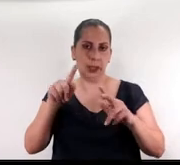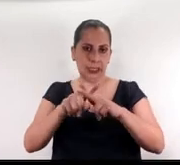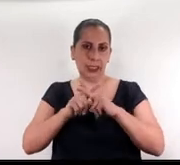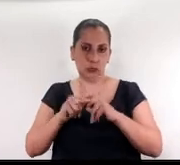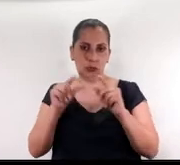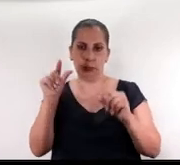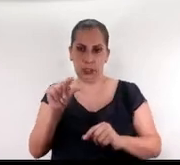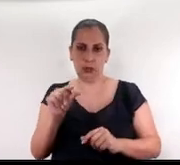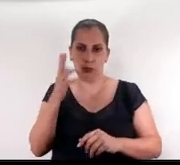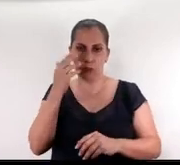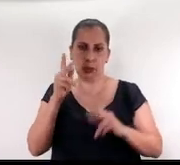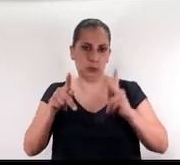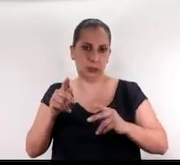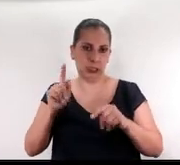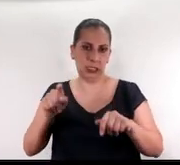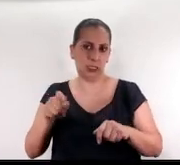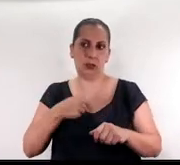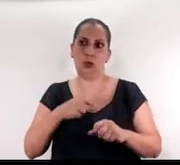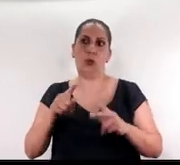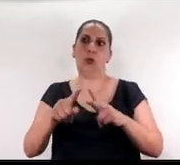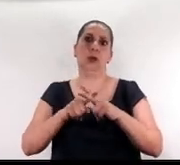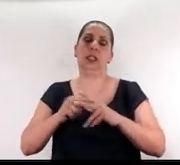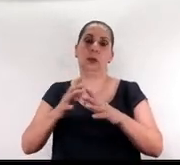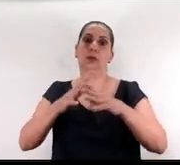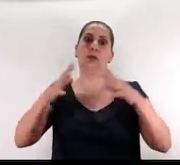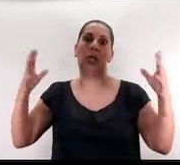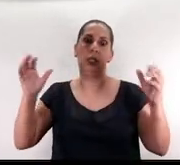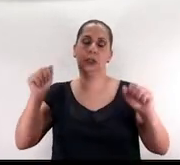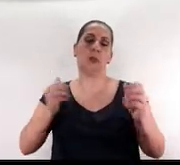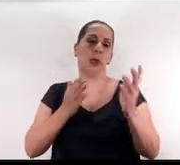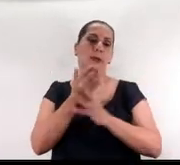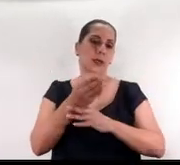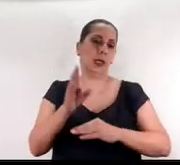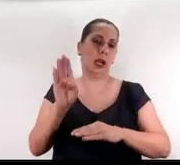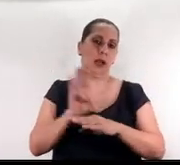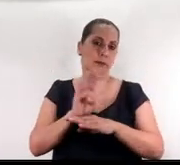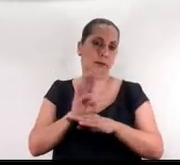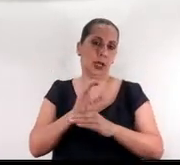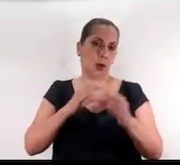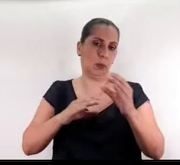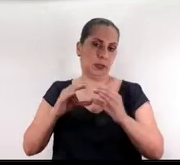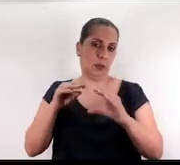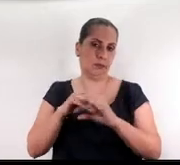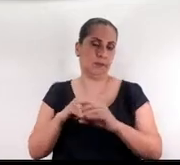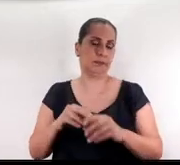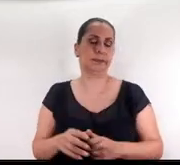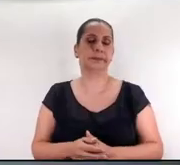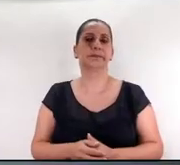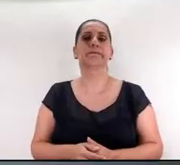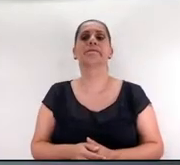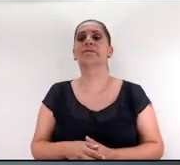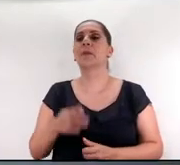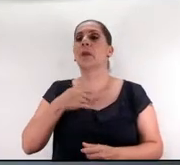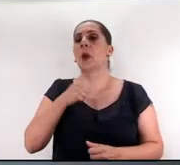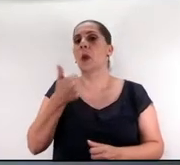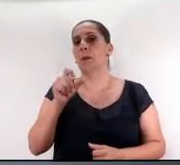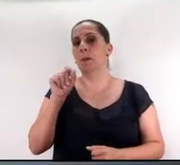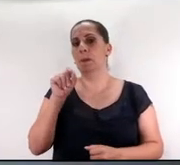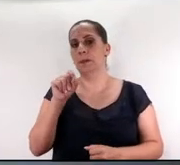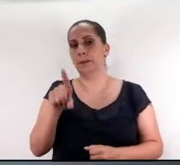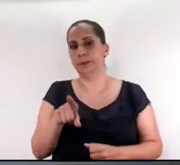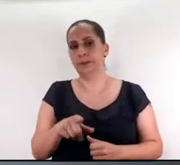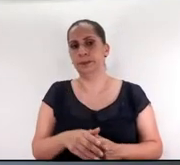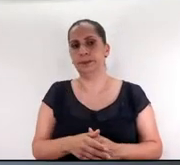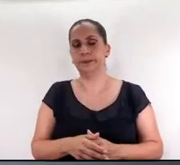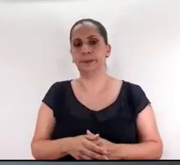que más lo necesita, no los créditos grandes que pueden acceder a la banca comercial. Tenemos una pregunta,